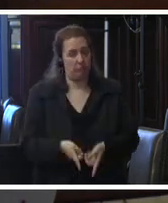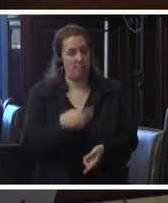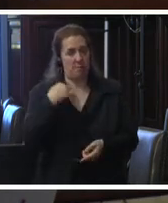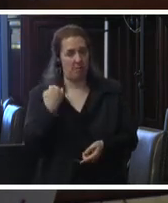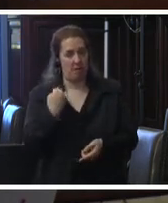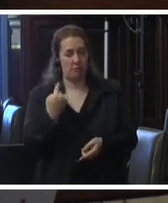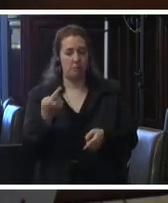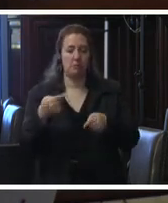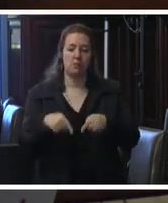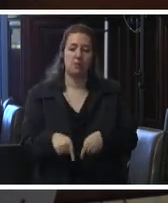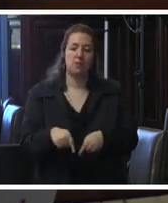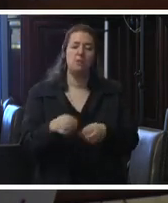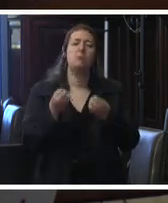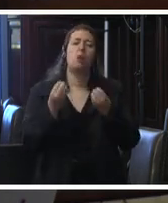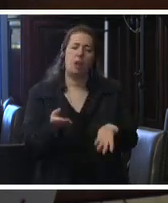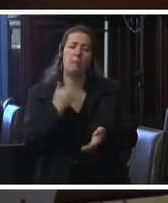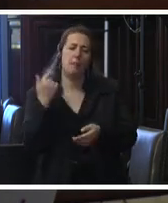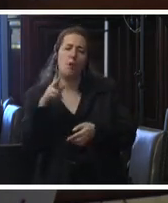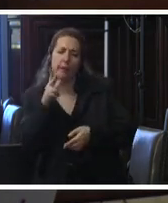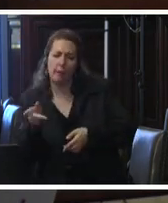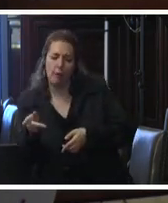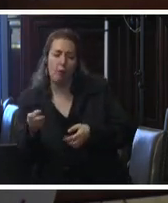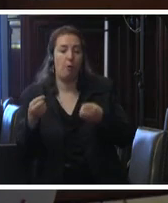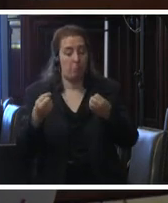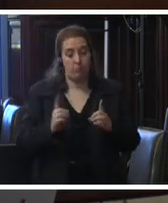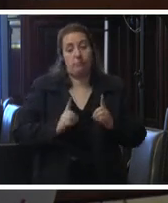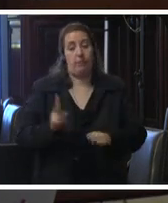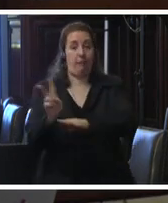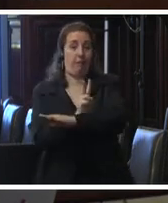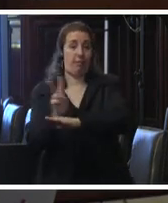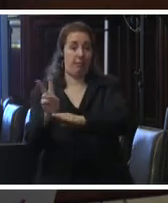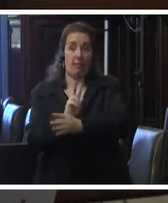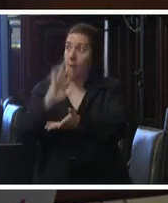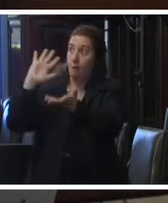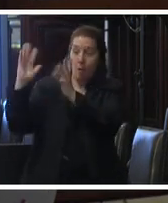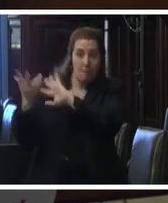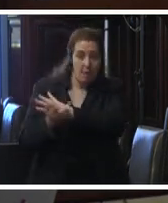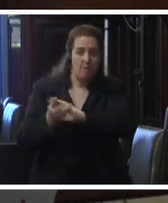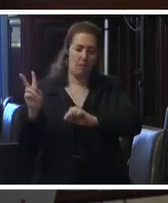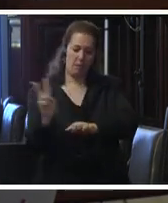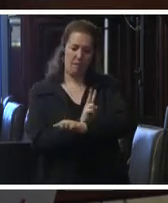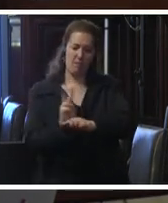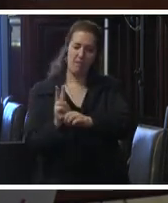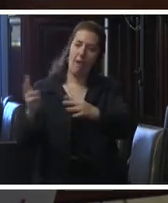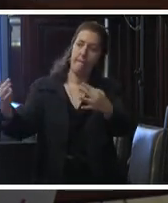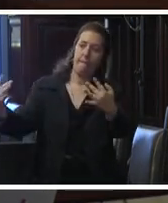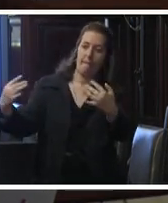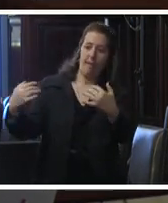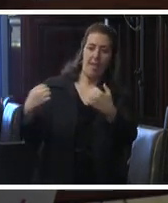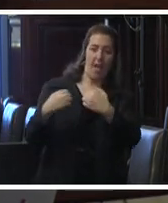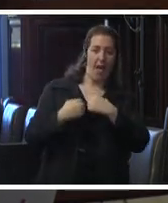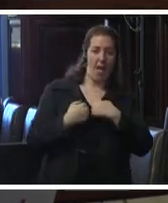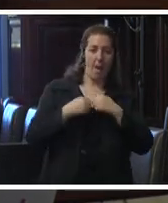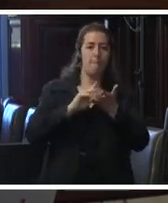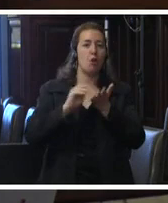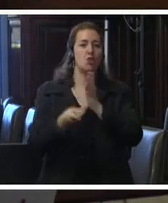rol de ser miembro de los frentes ambientales para defenderse del avance de proyectos mineros como el Dorado